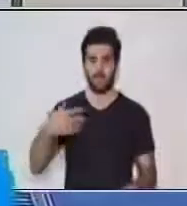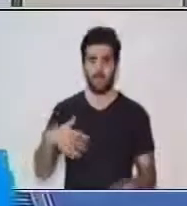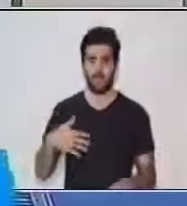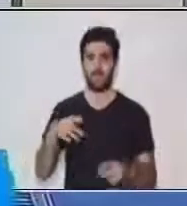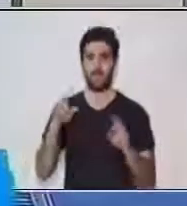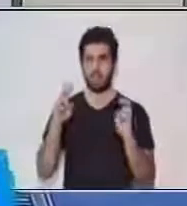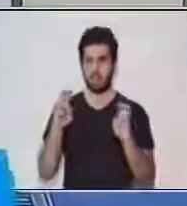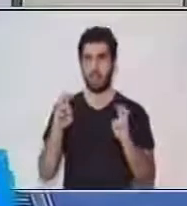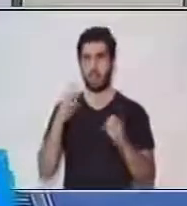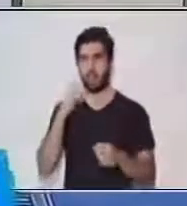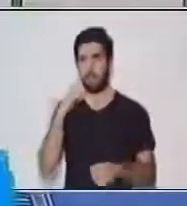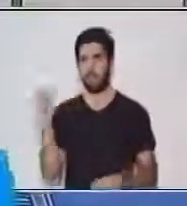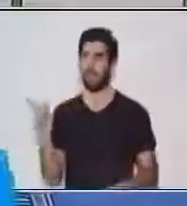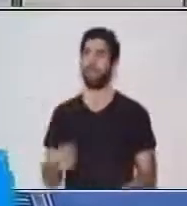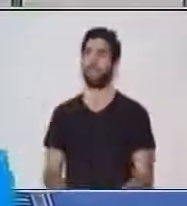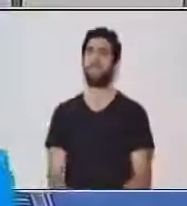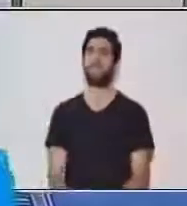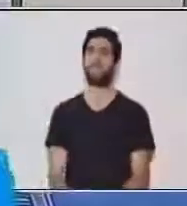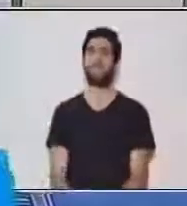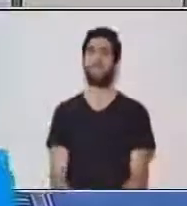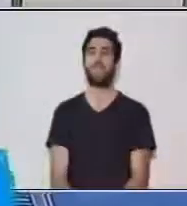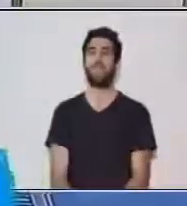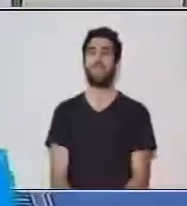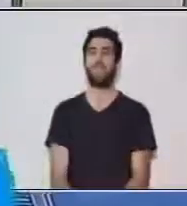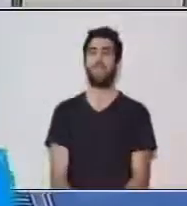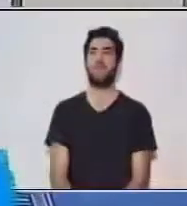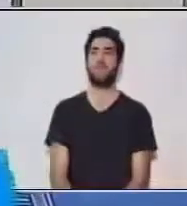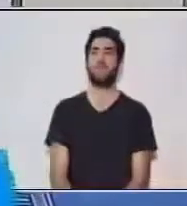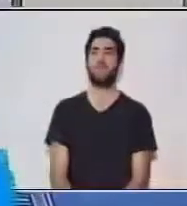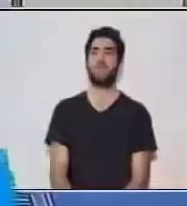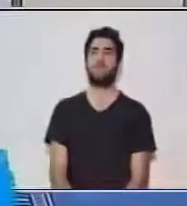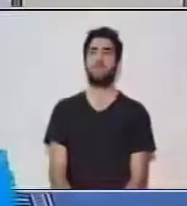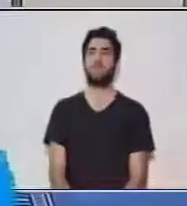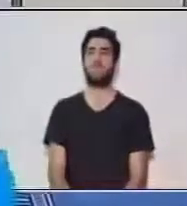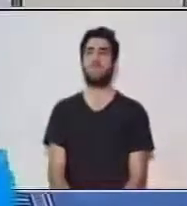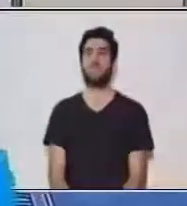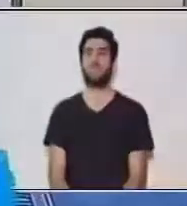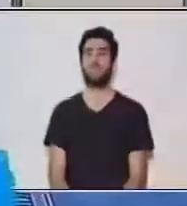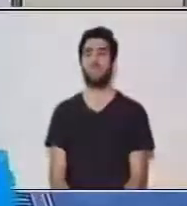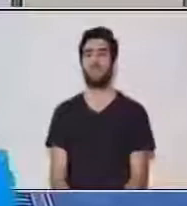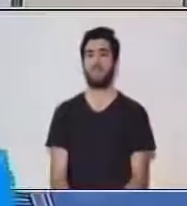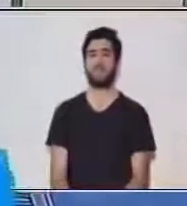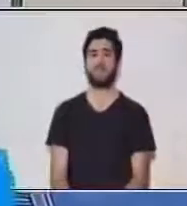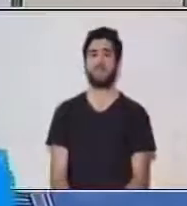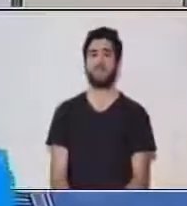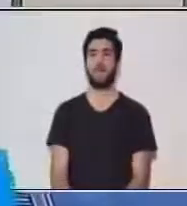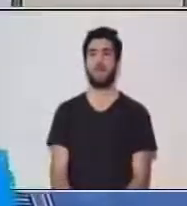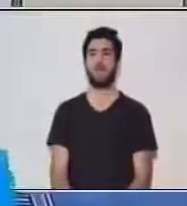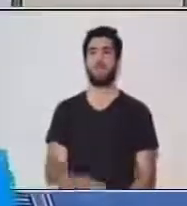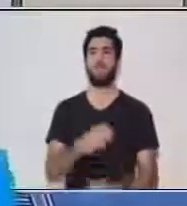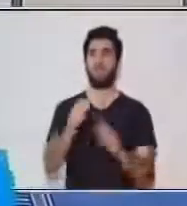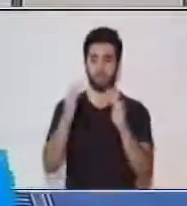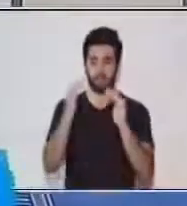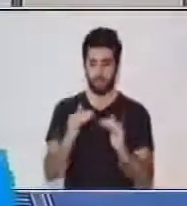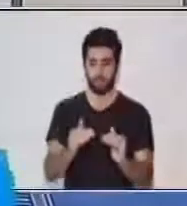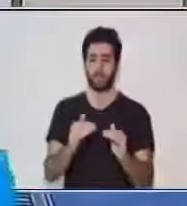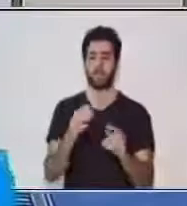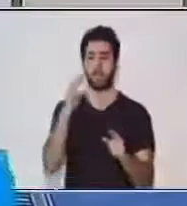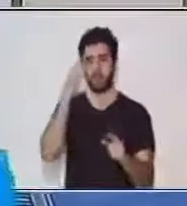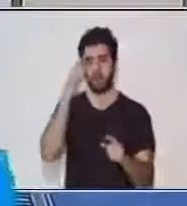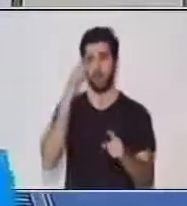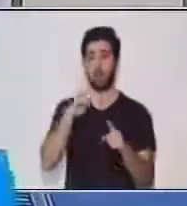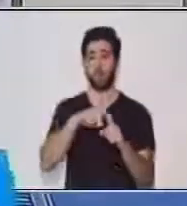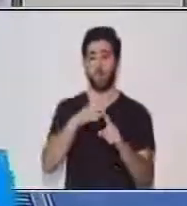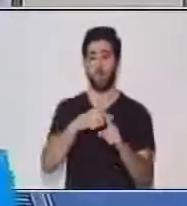movimiento de armónico simple. Y recordemos, cuando la amplitud es